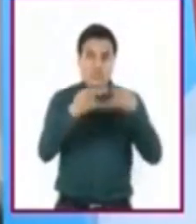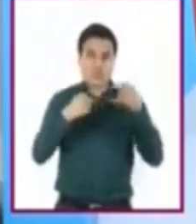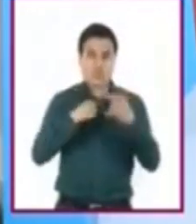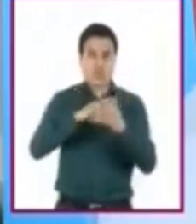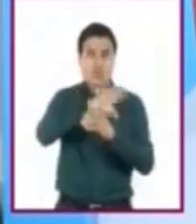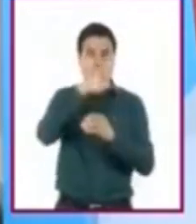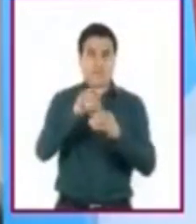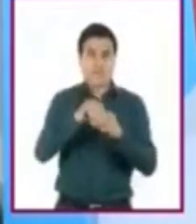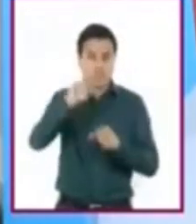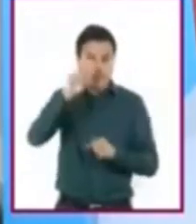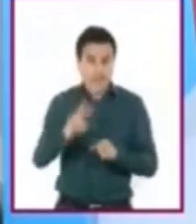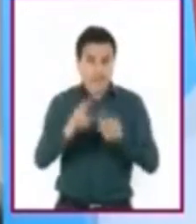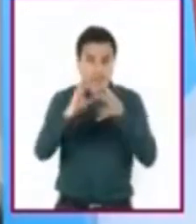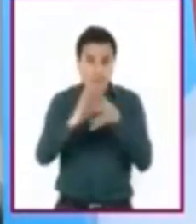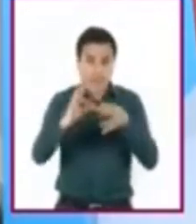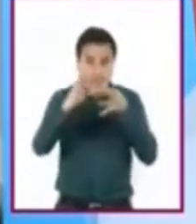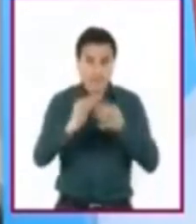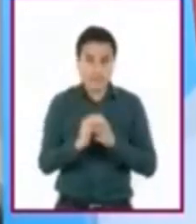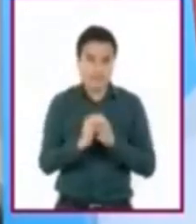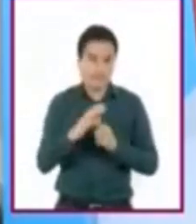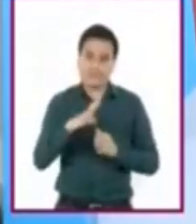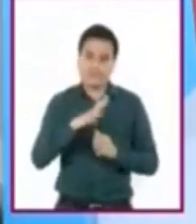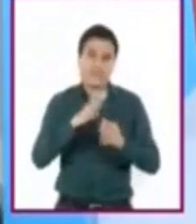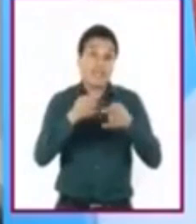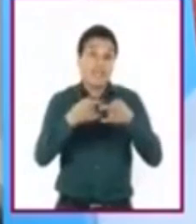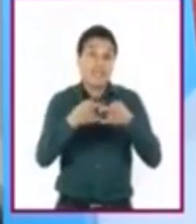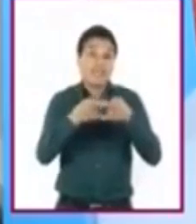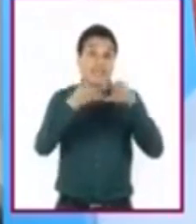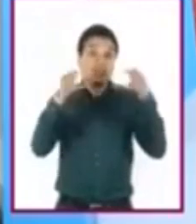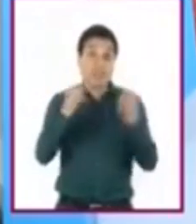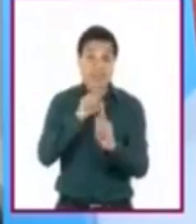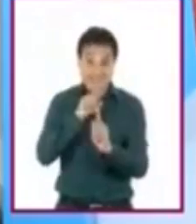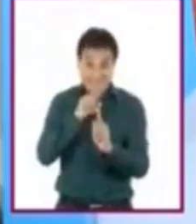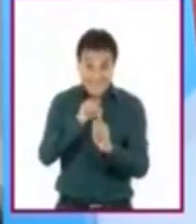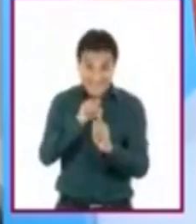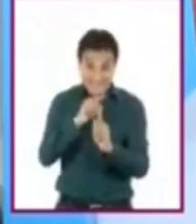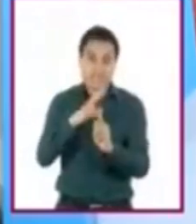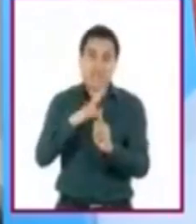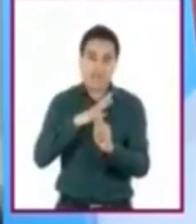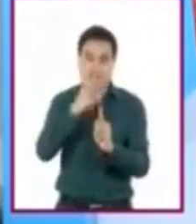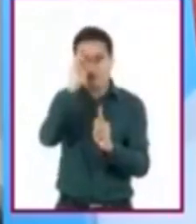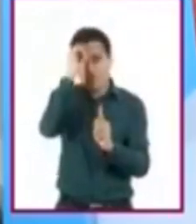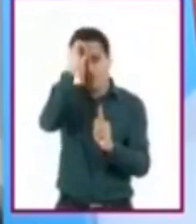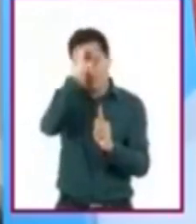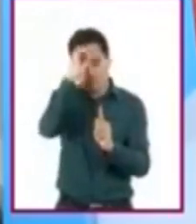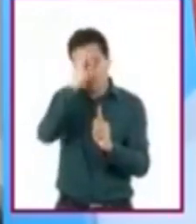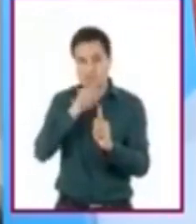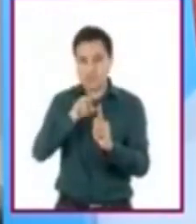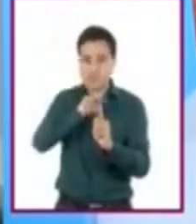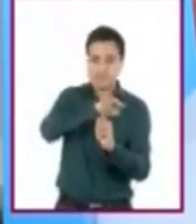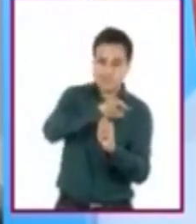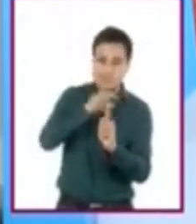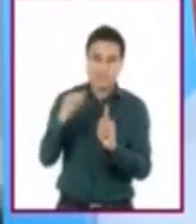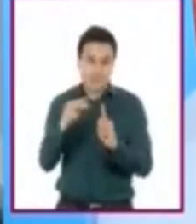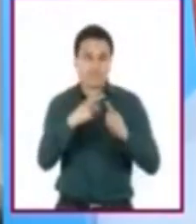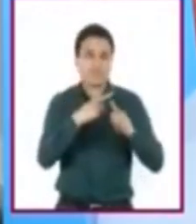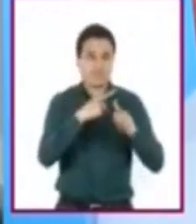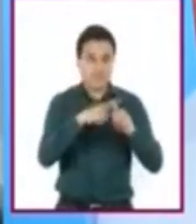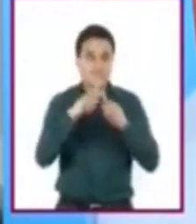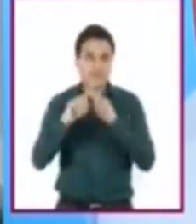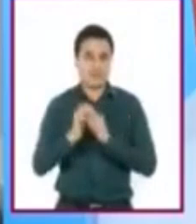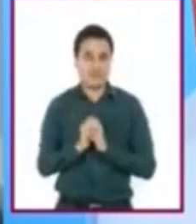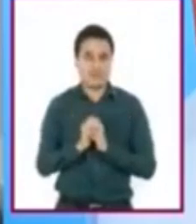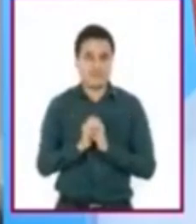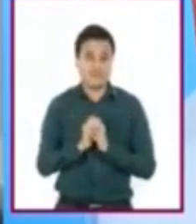sí hay son diversas versiones o interpretaciones de un mismo hecho o proceso histórico. Y es que, aunque no lo creas,